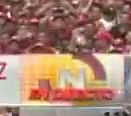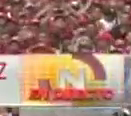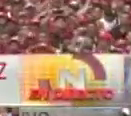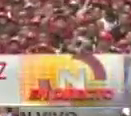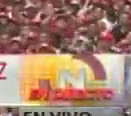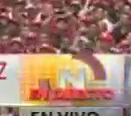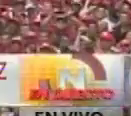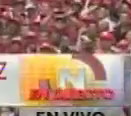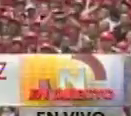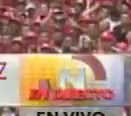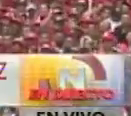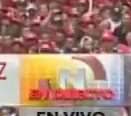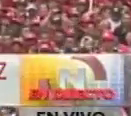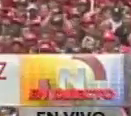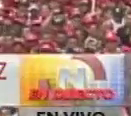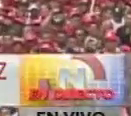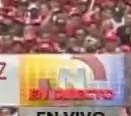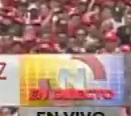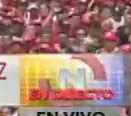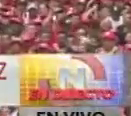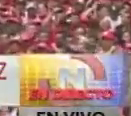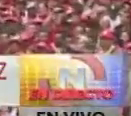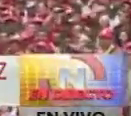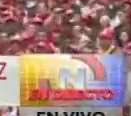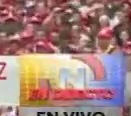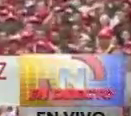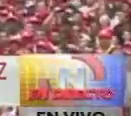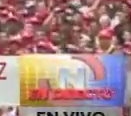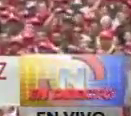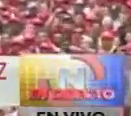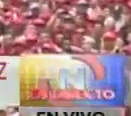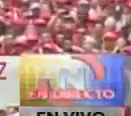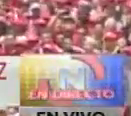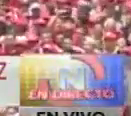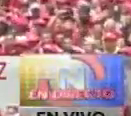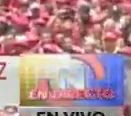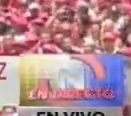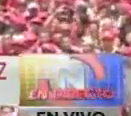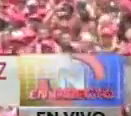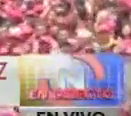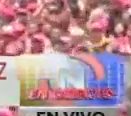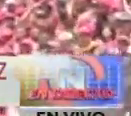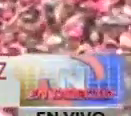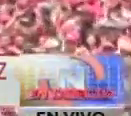Vamos a bajar ahorita las pancartas, todas las pancartas, la bandera. Bájala ya, compadre, aquella que de qué.